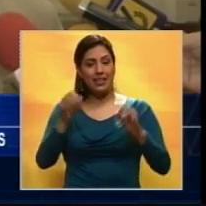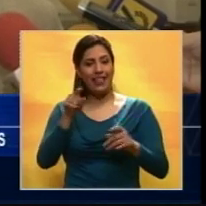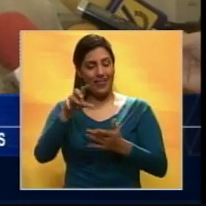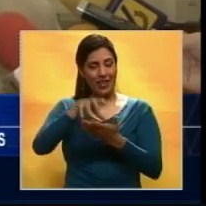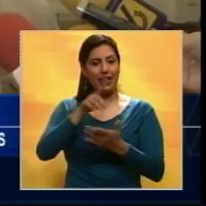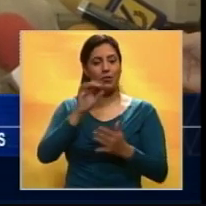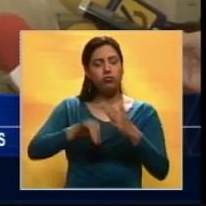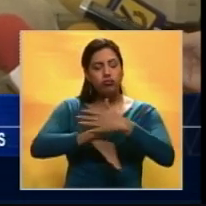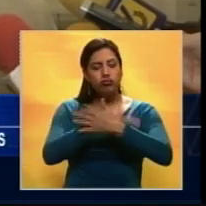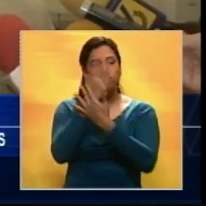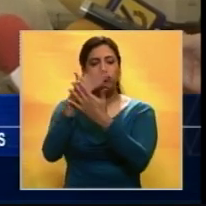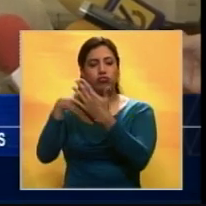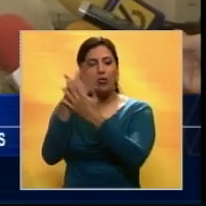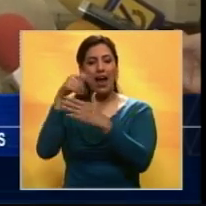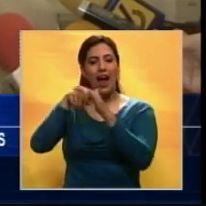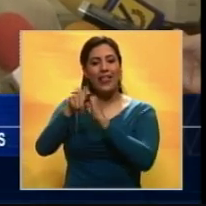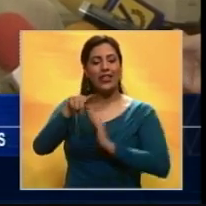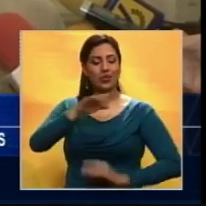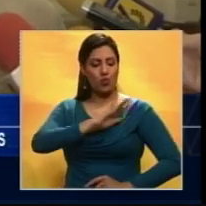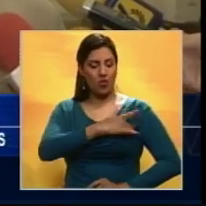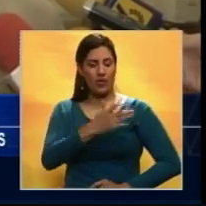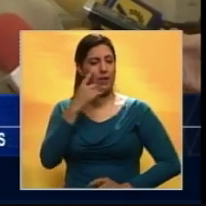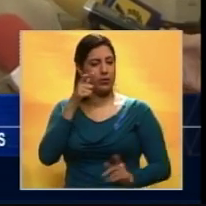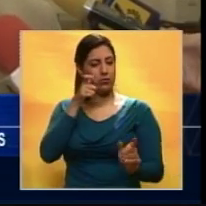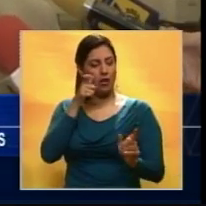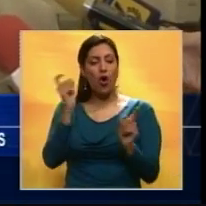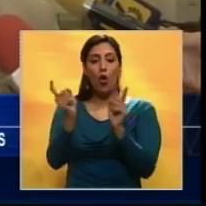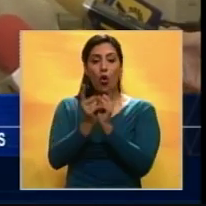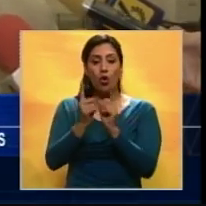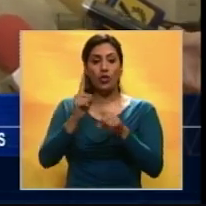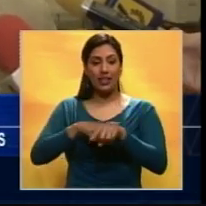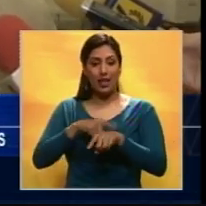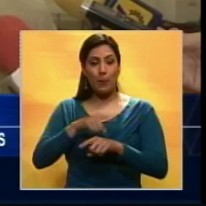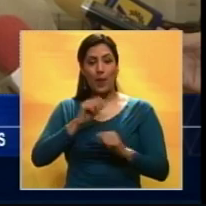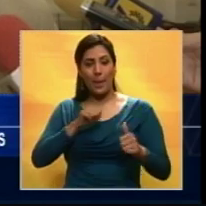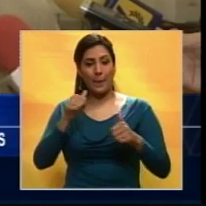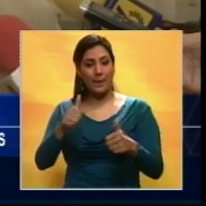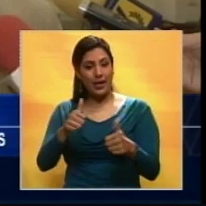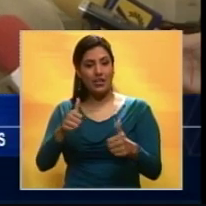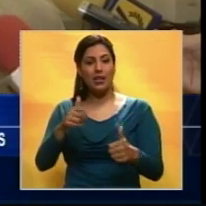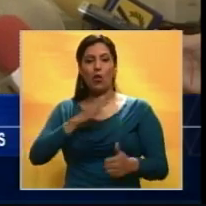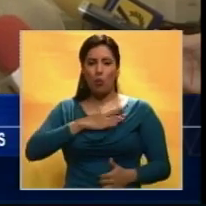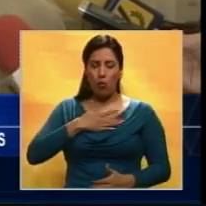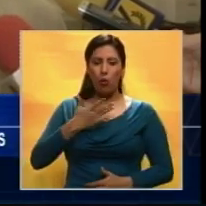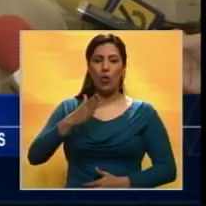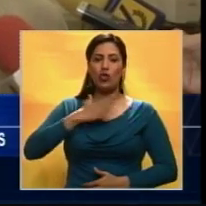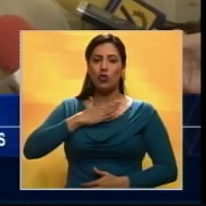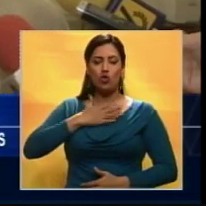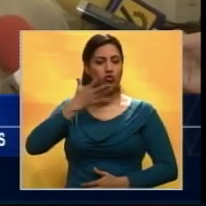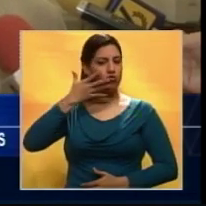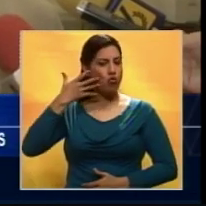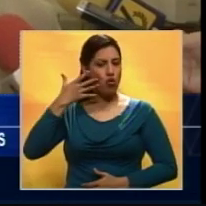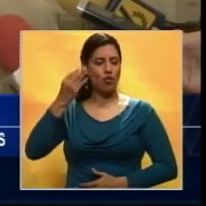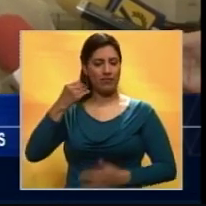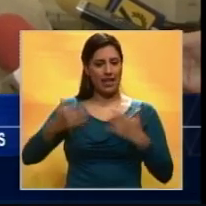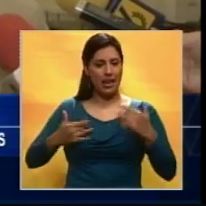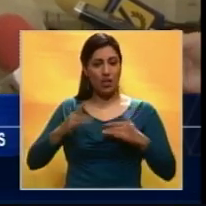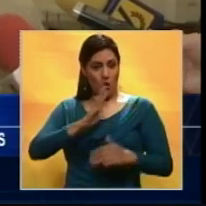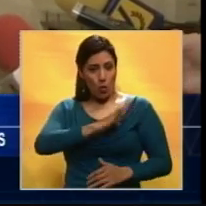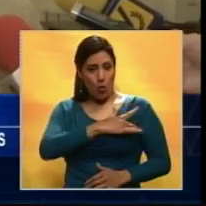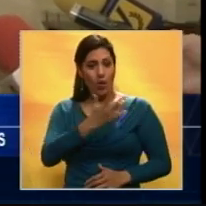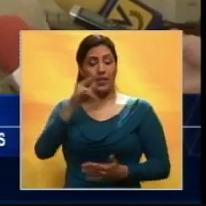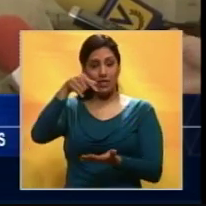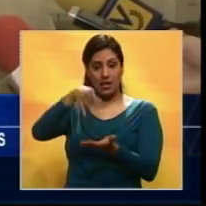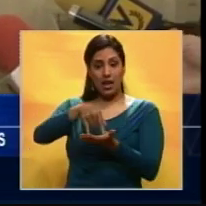Estado van a pernotar dentro de la universidad para que en un corto tiempo, como les decía hace un momento, podamos decir con mucho orgullo, con mucha alegría que la